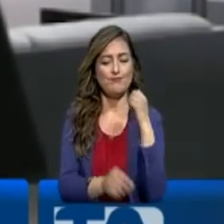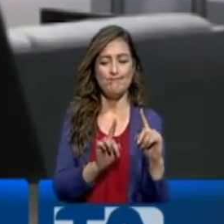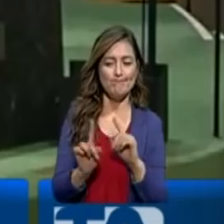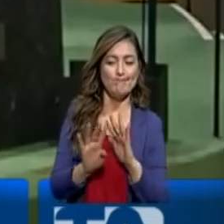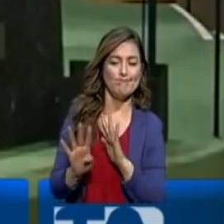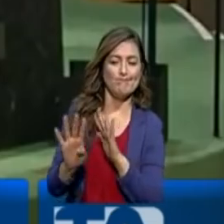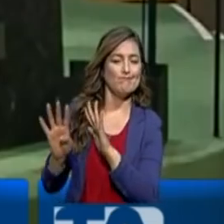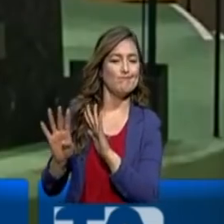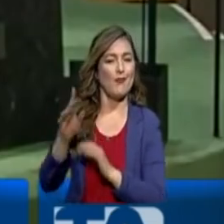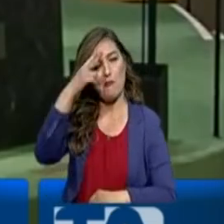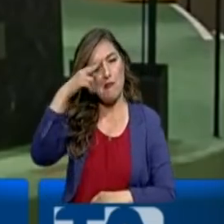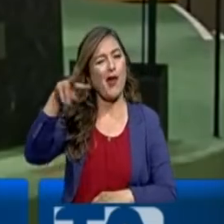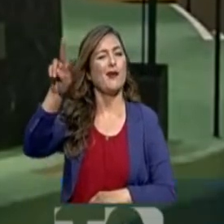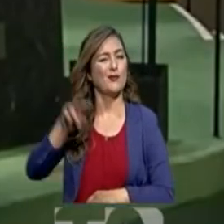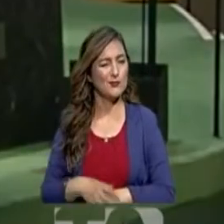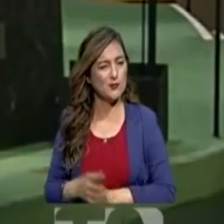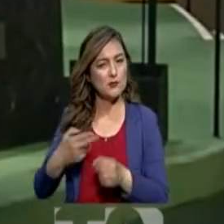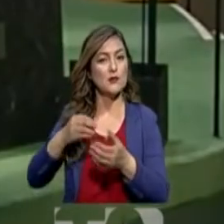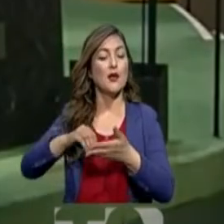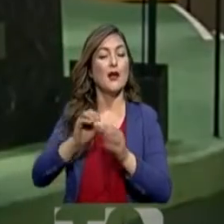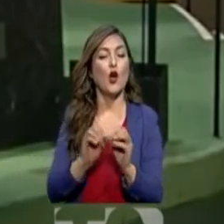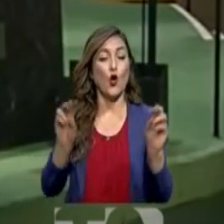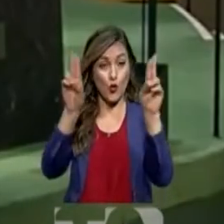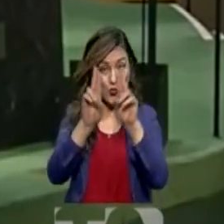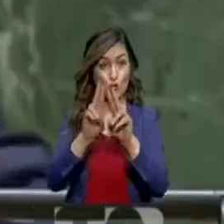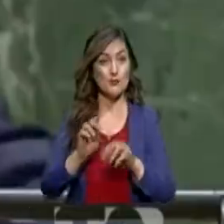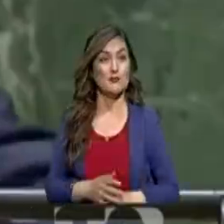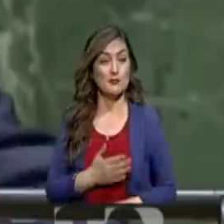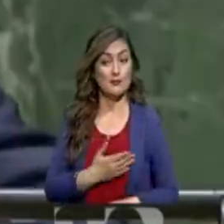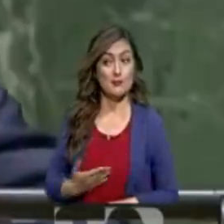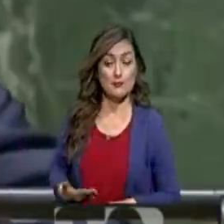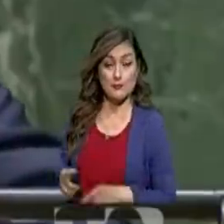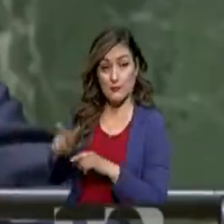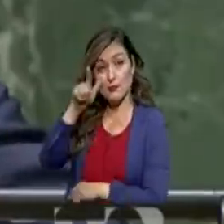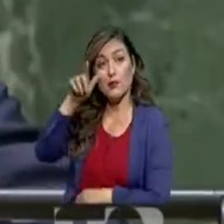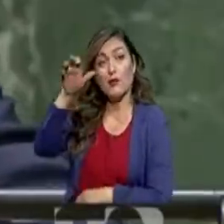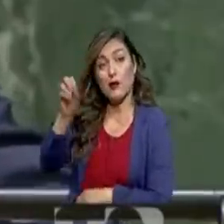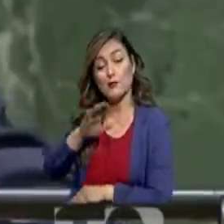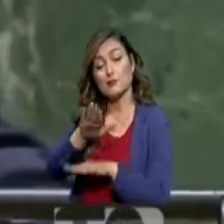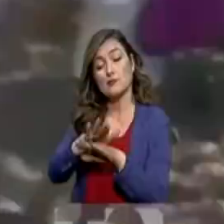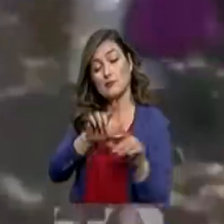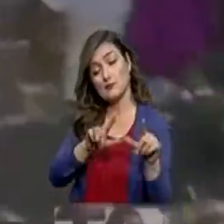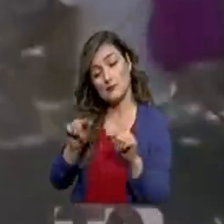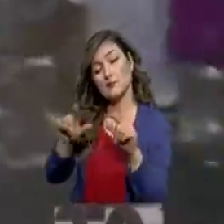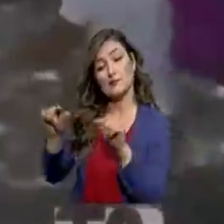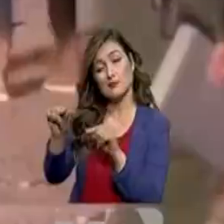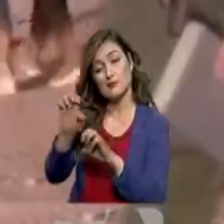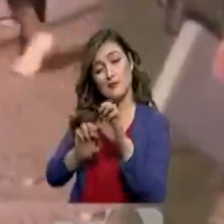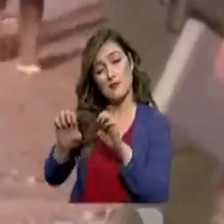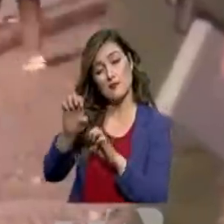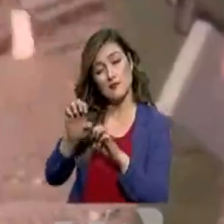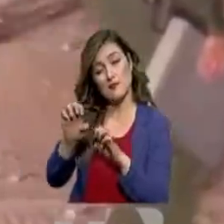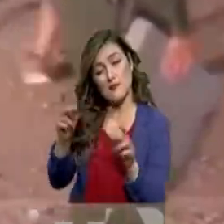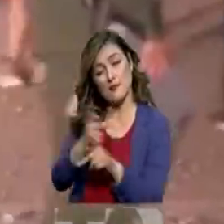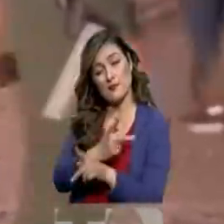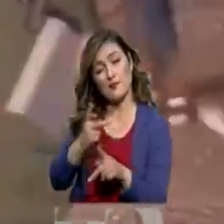hacia México. En su reciente intervención en la Asamblea General de las Naciones Unidas, el presidente Guillermo Lasso habló de la migración. La calificó como una